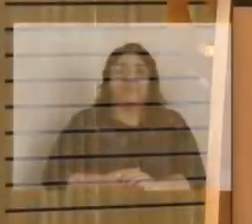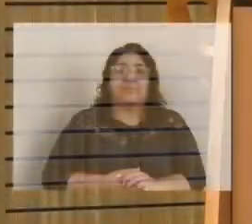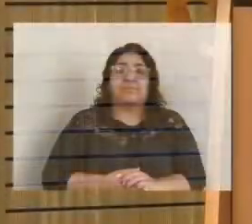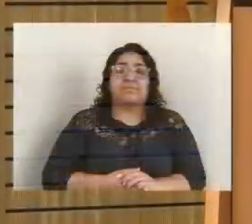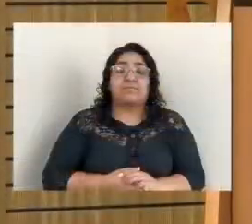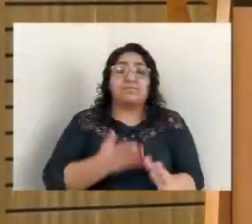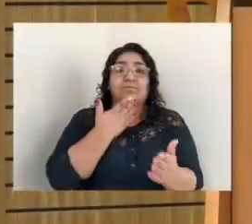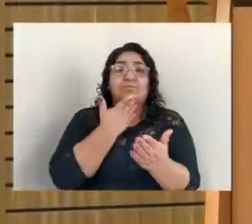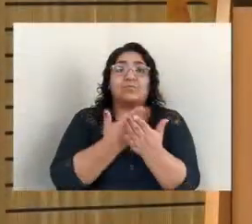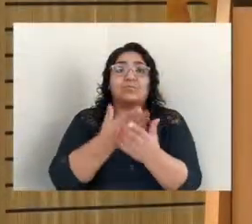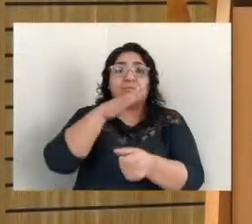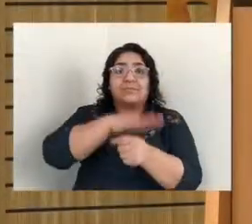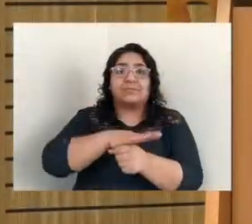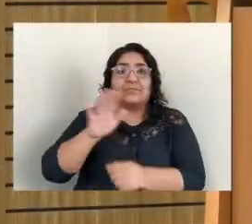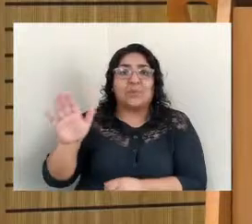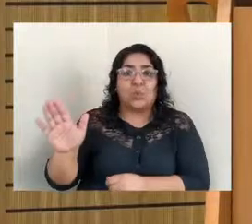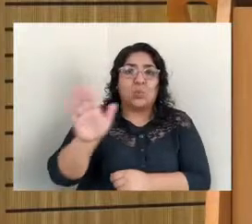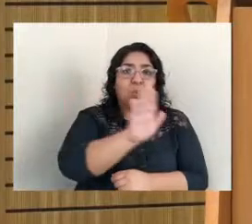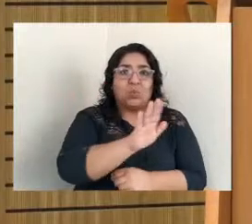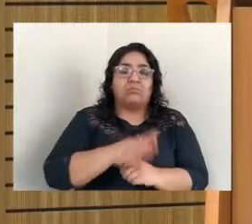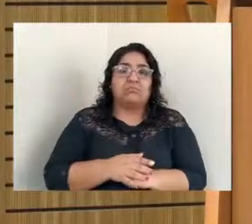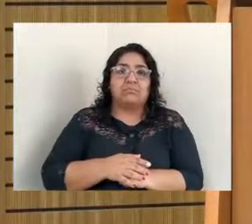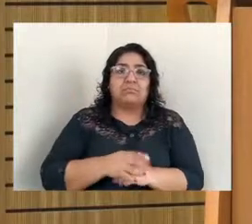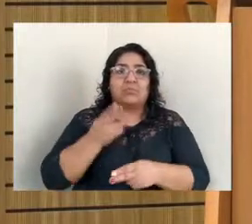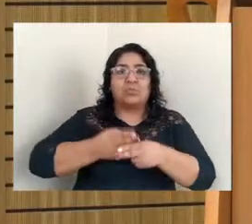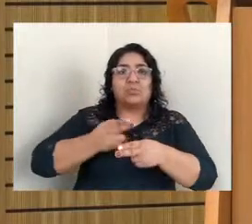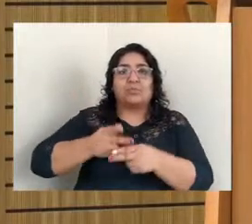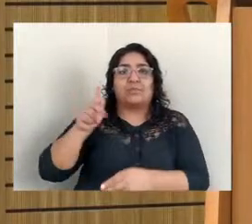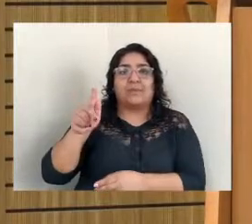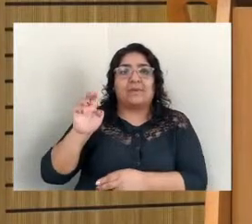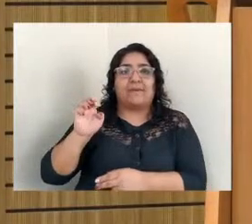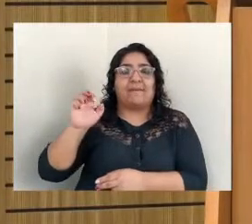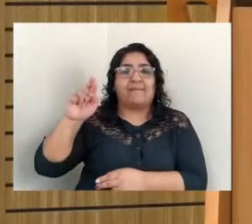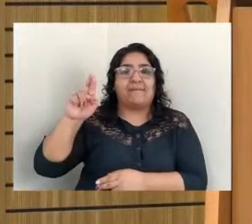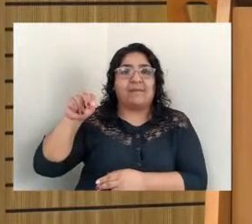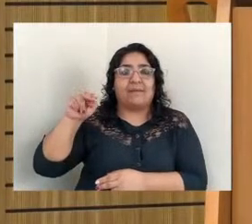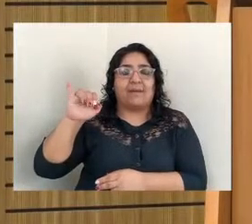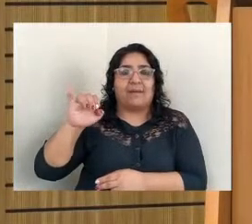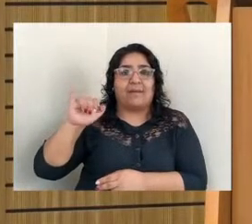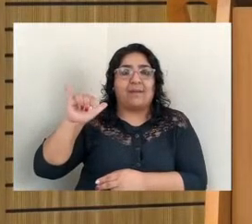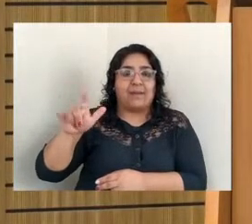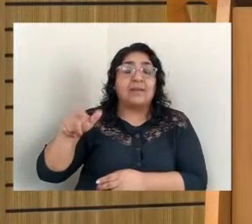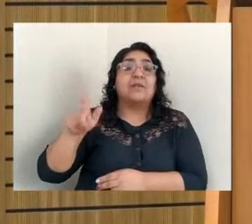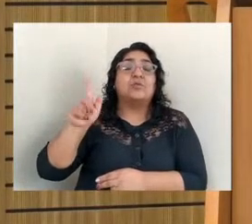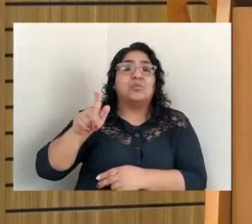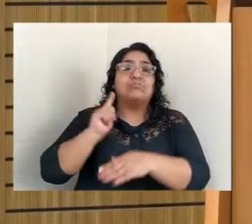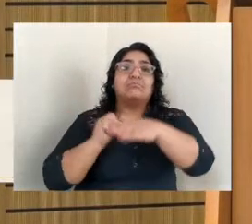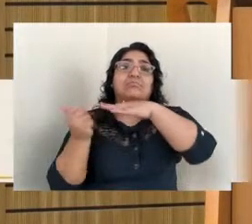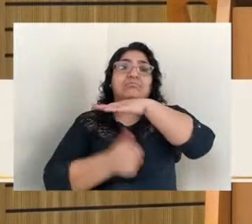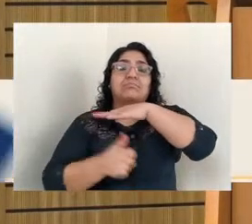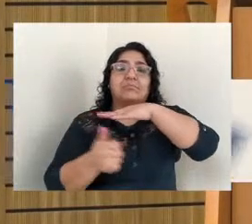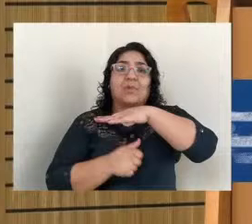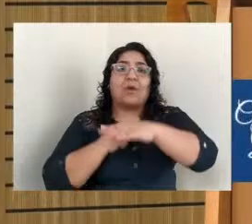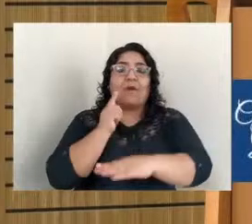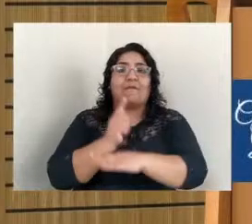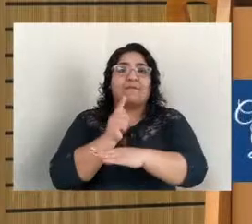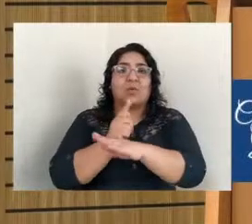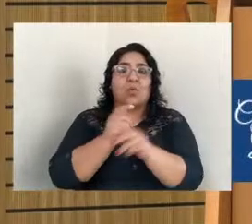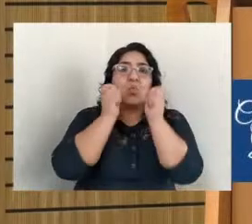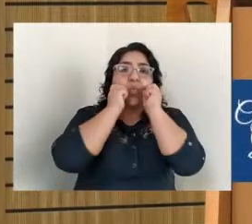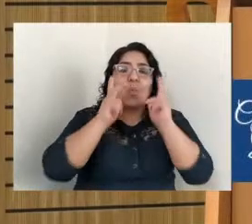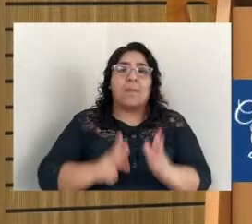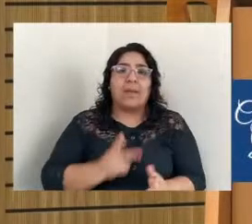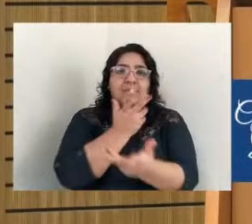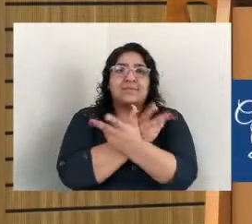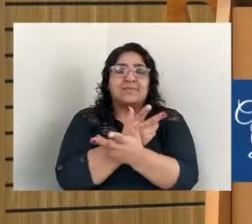Bueno, muy buenas tardes para ustedes. Soy Ferney Mora Acosta, el actual decano de la Facultad de Humanidades y Ciencias Sociales.